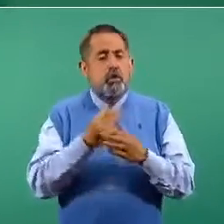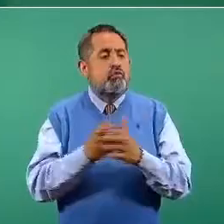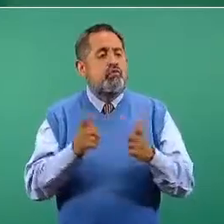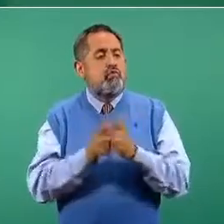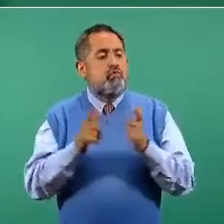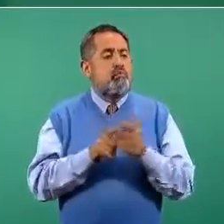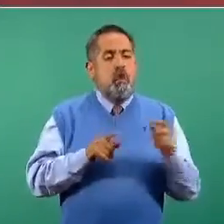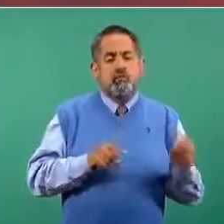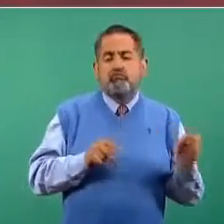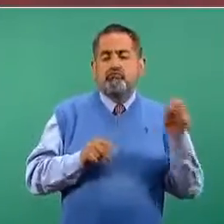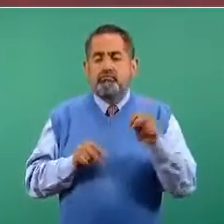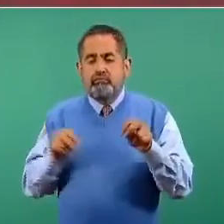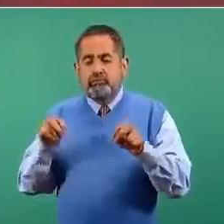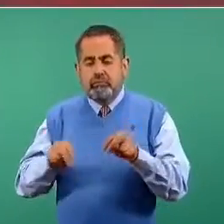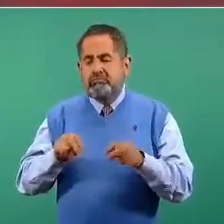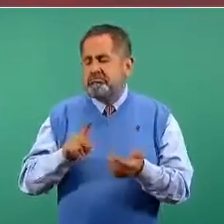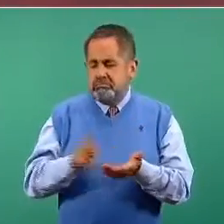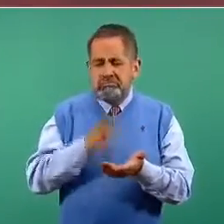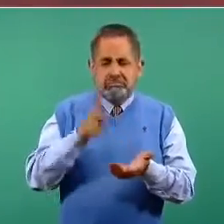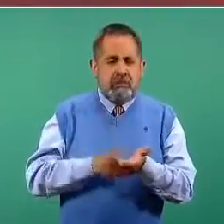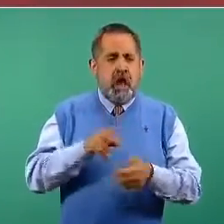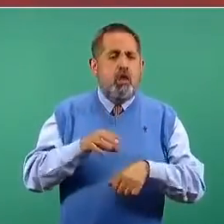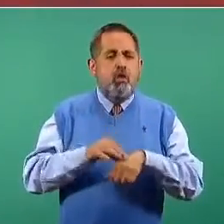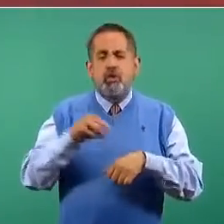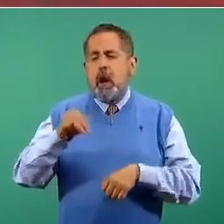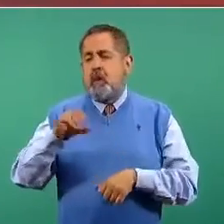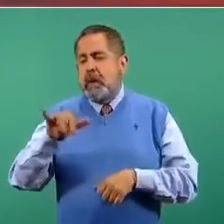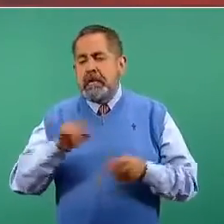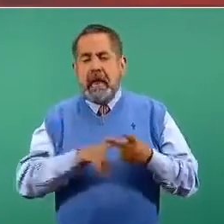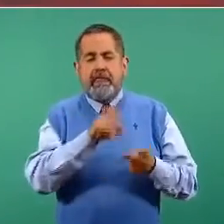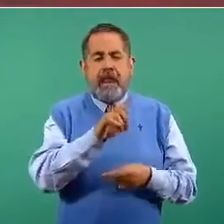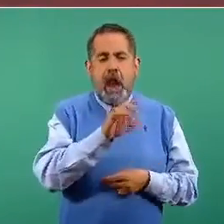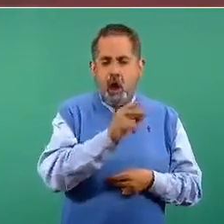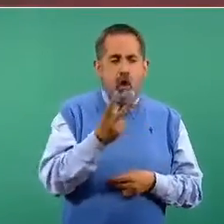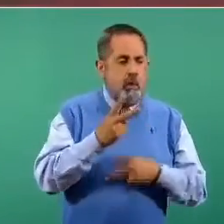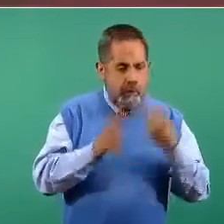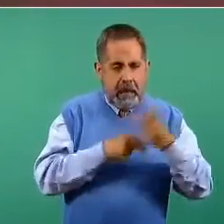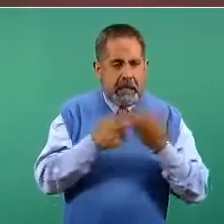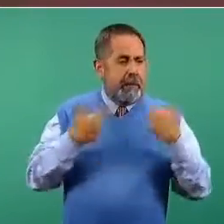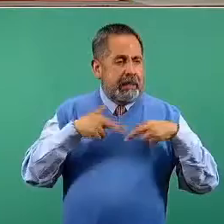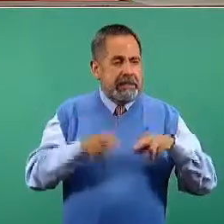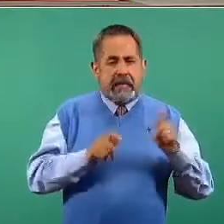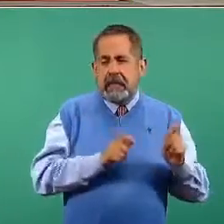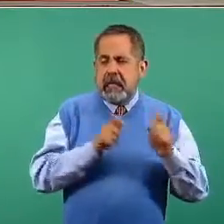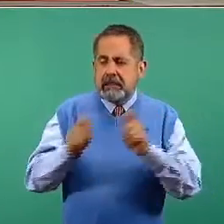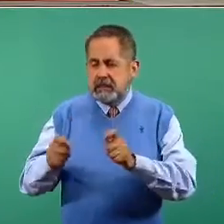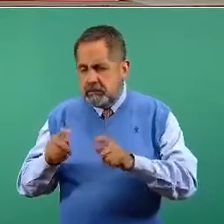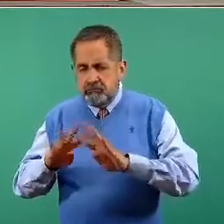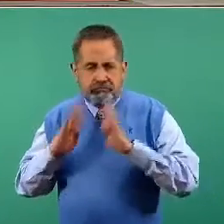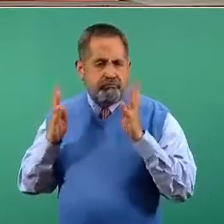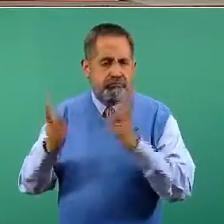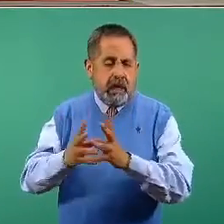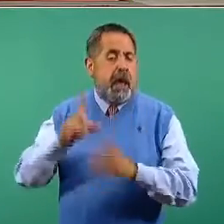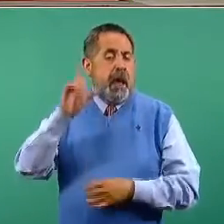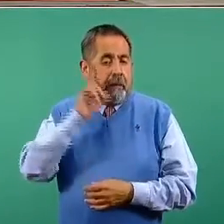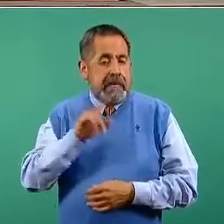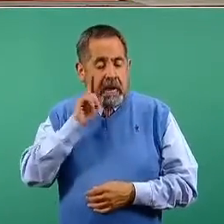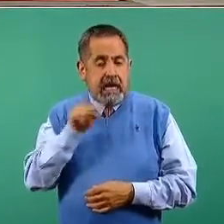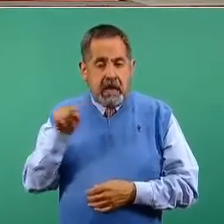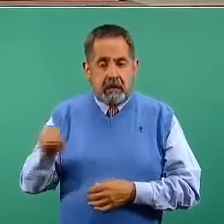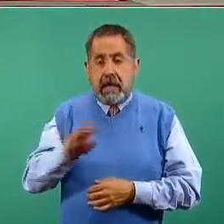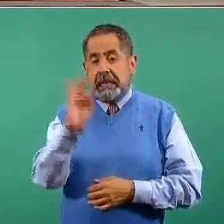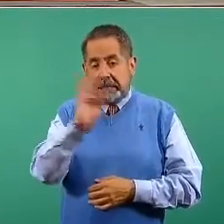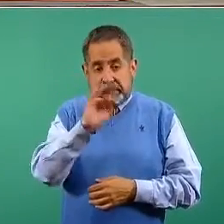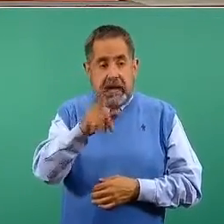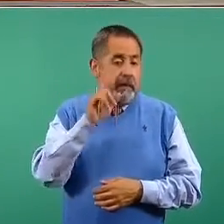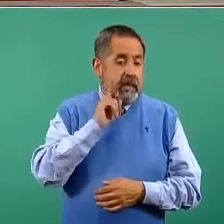técnicos asistirán. Frecuentemente la doctora Molina y el doctor de la O participan en representación del Estado en esta reunión. Mañana es esto,